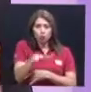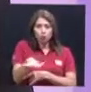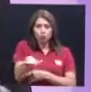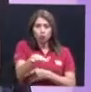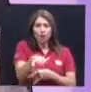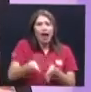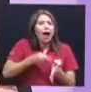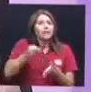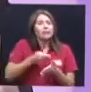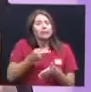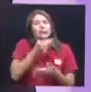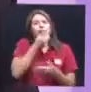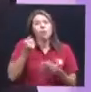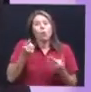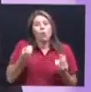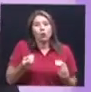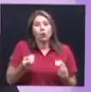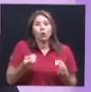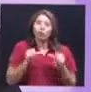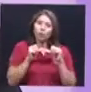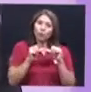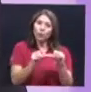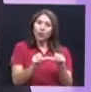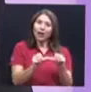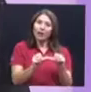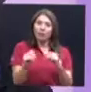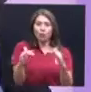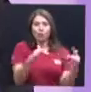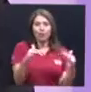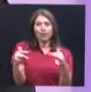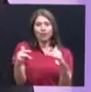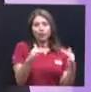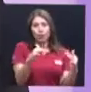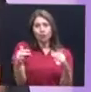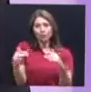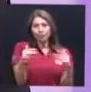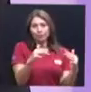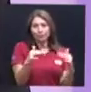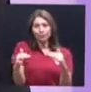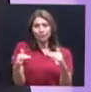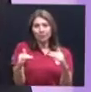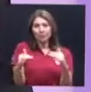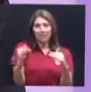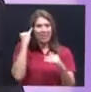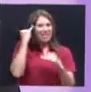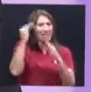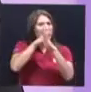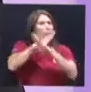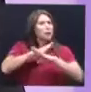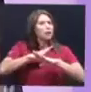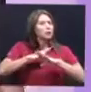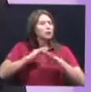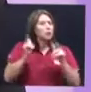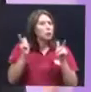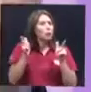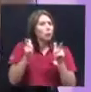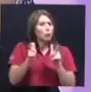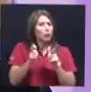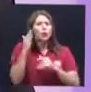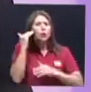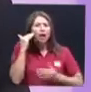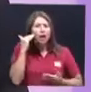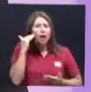rentable mantener el conflicto eh desgastar la idea de paz porque es un negocio la guerra es un